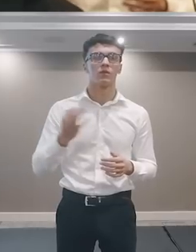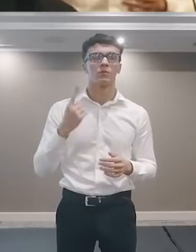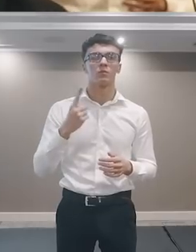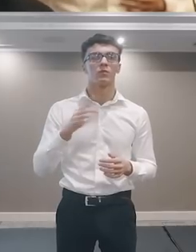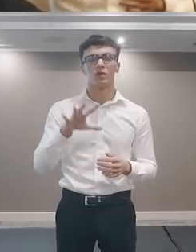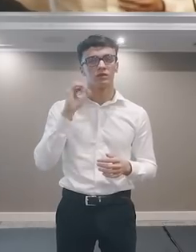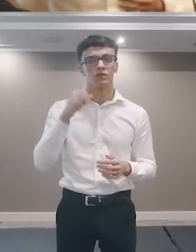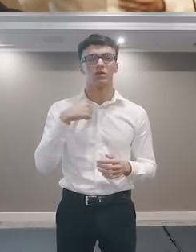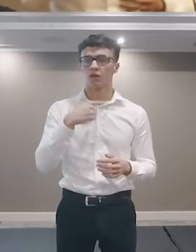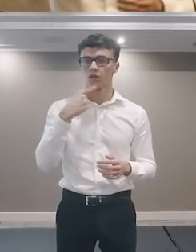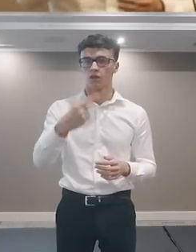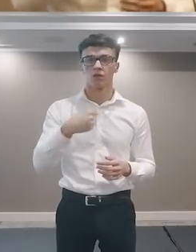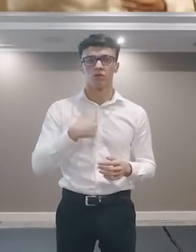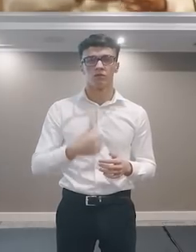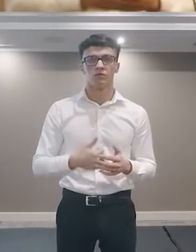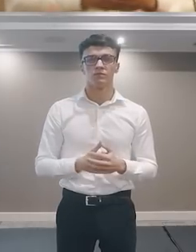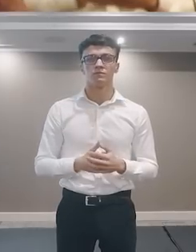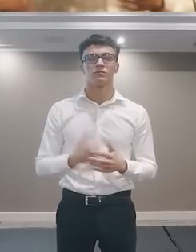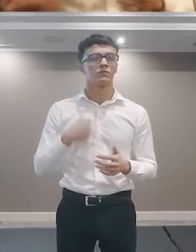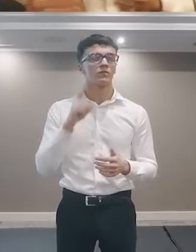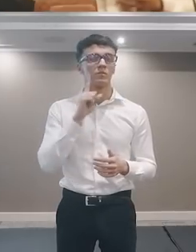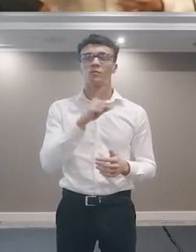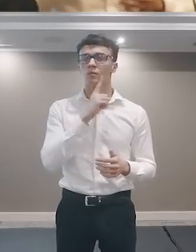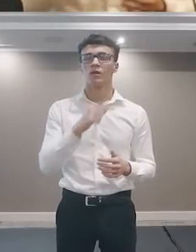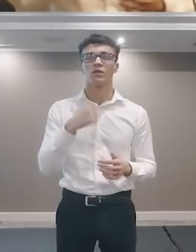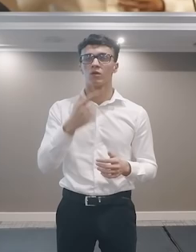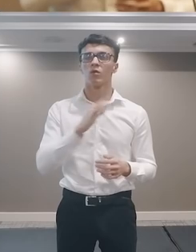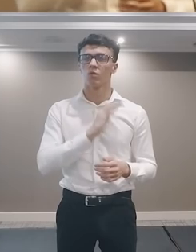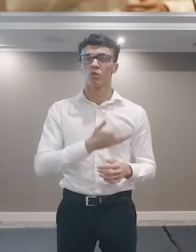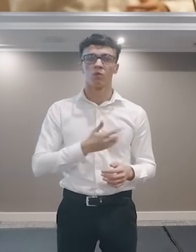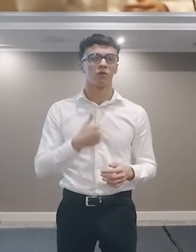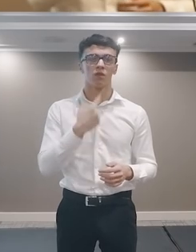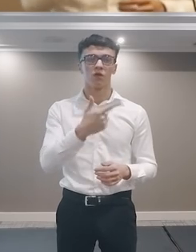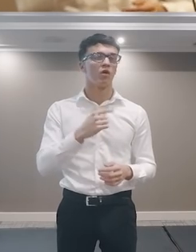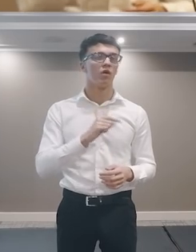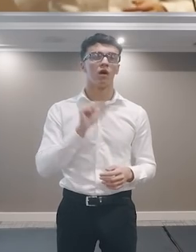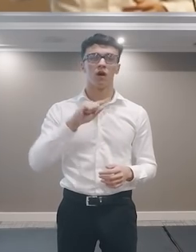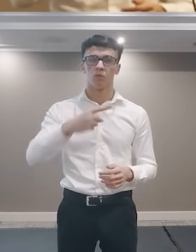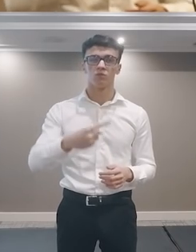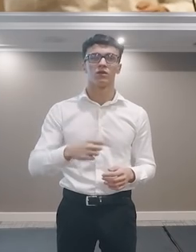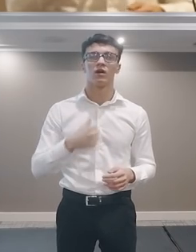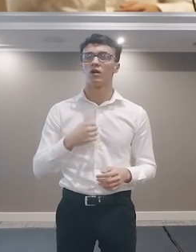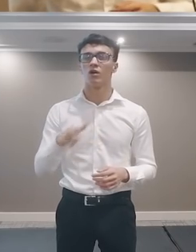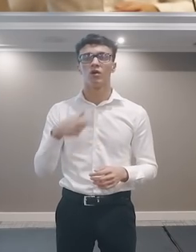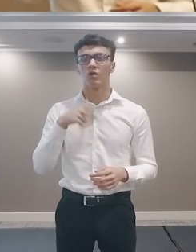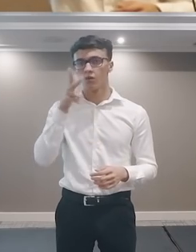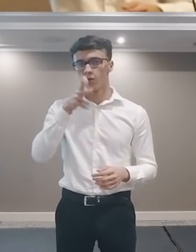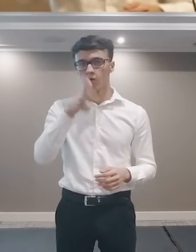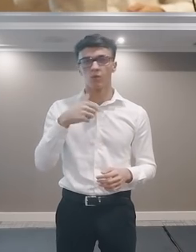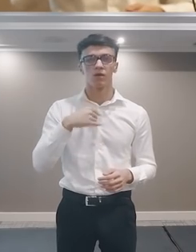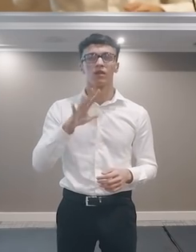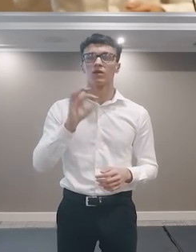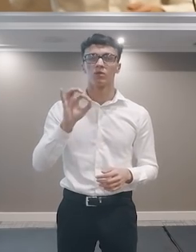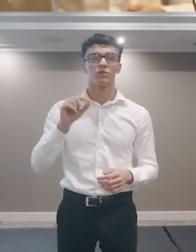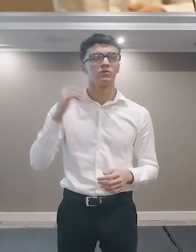diciendo y a mi madre en cuanto en cuando él está el club apúntate a rocío fue la primera no habían pasado ni cinco minutos le llamé